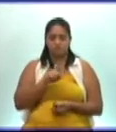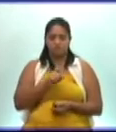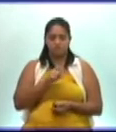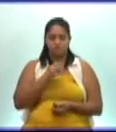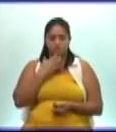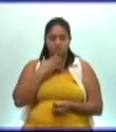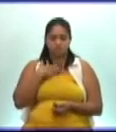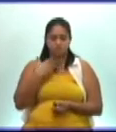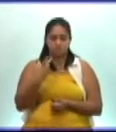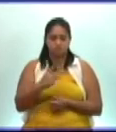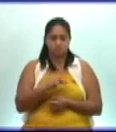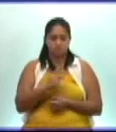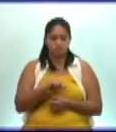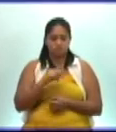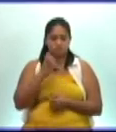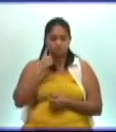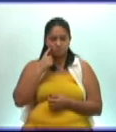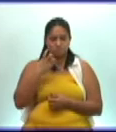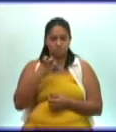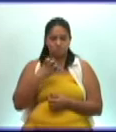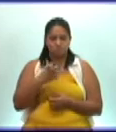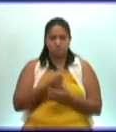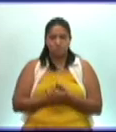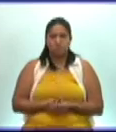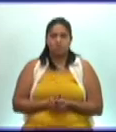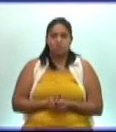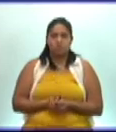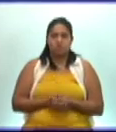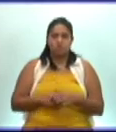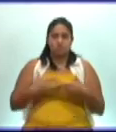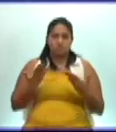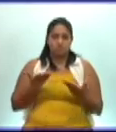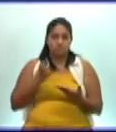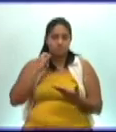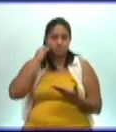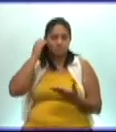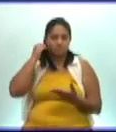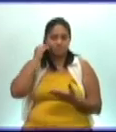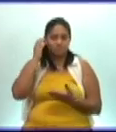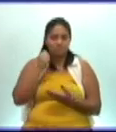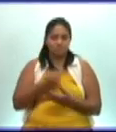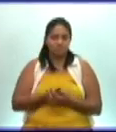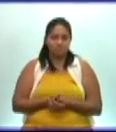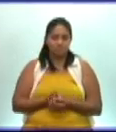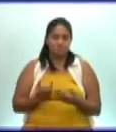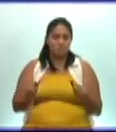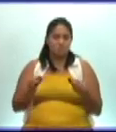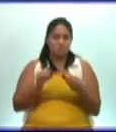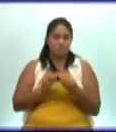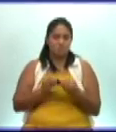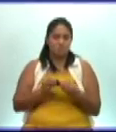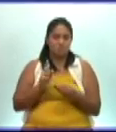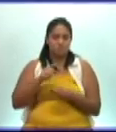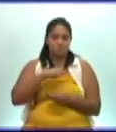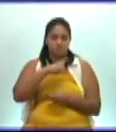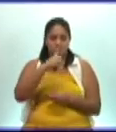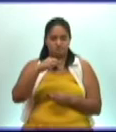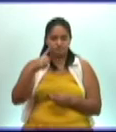actividad importante, bueno, ¿y qué color corresponde a esta longitud de onda?